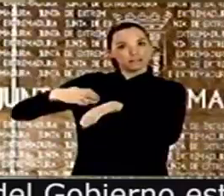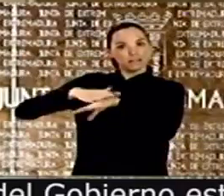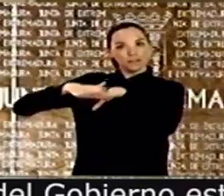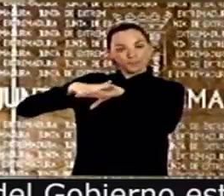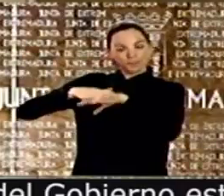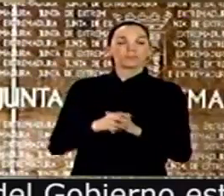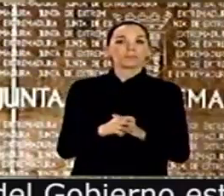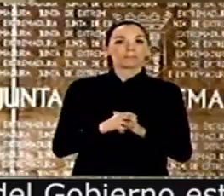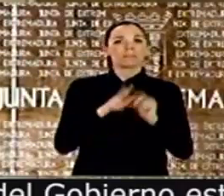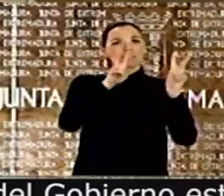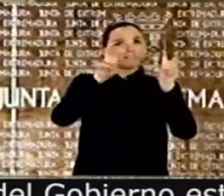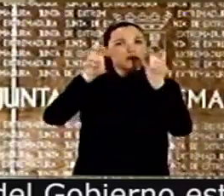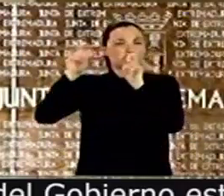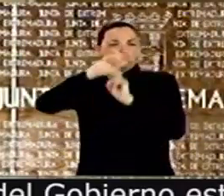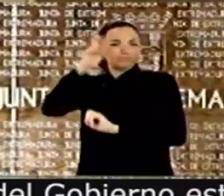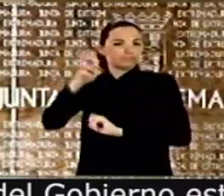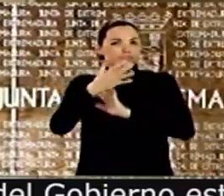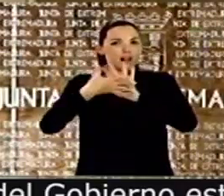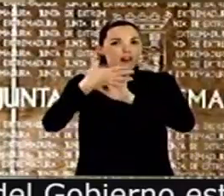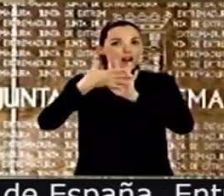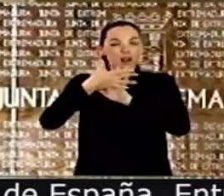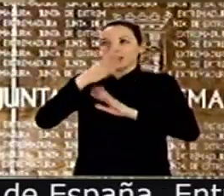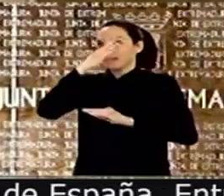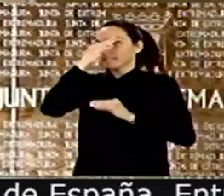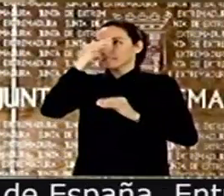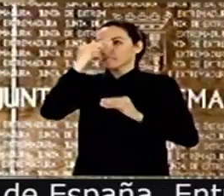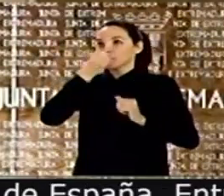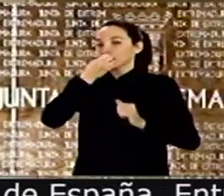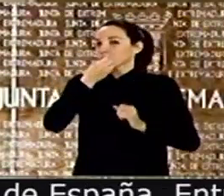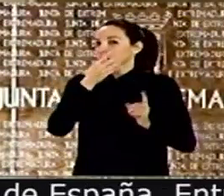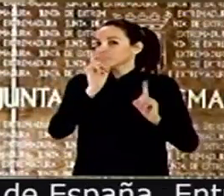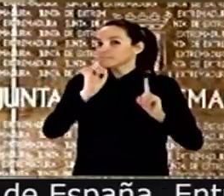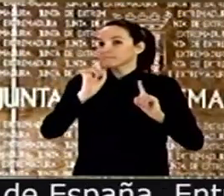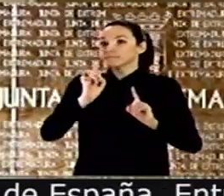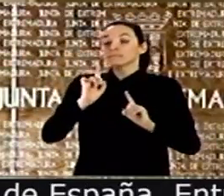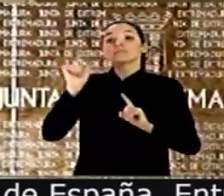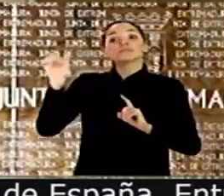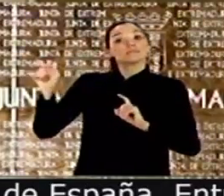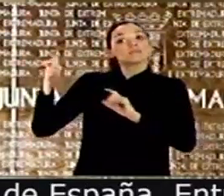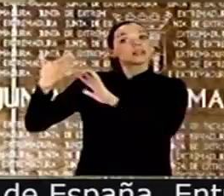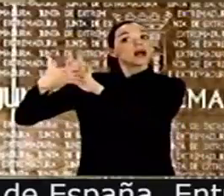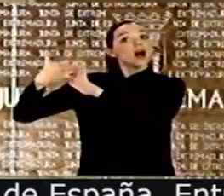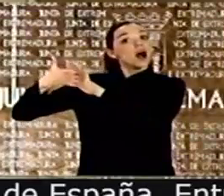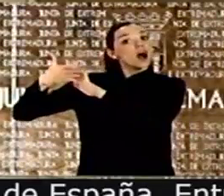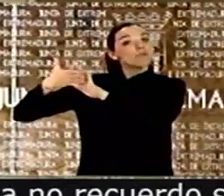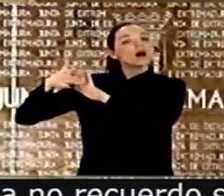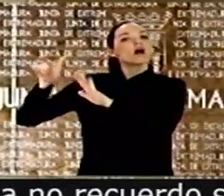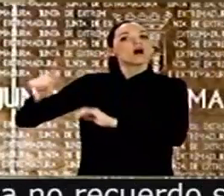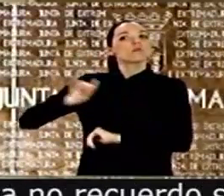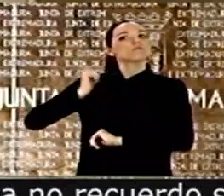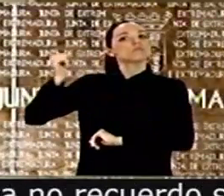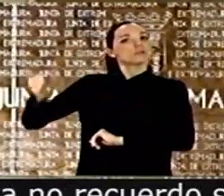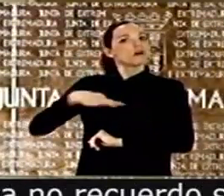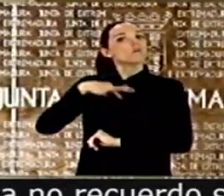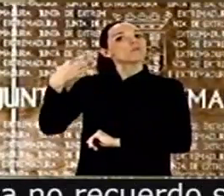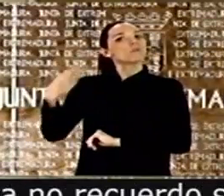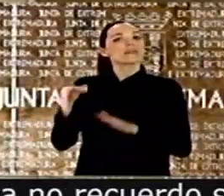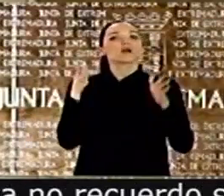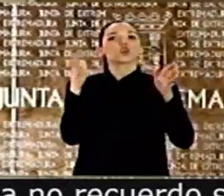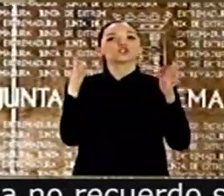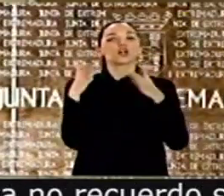cuestiones que se trataron, una de ellas, ya no recuerdo con exactitud si lo trasladamos o no a los medios de comunicación, era la posibilidad de realizar un Consejo de